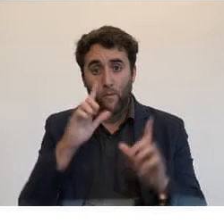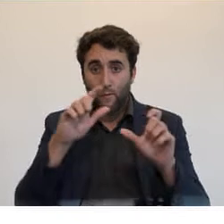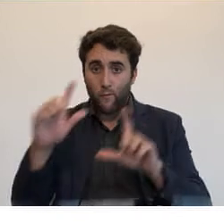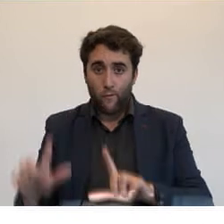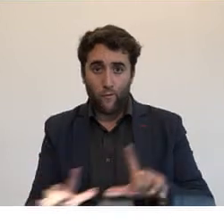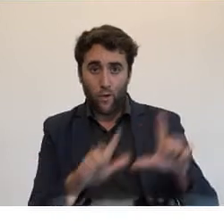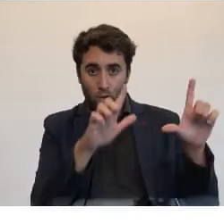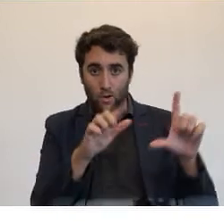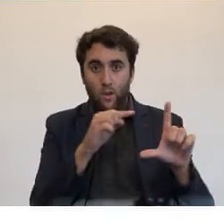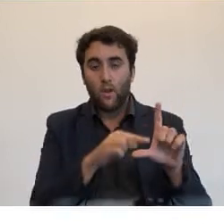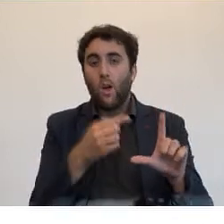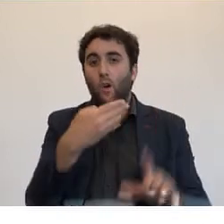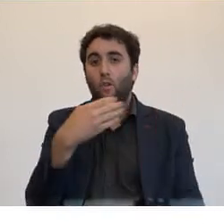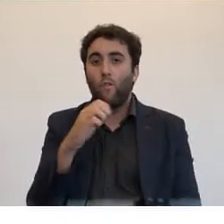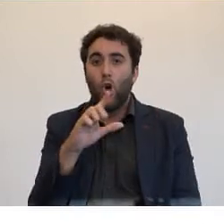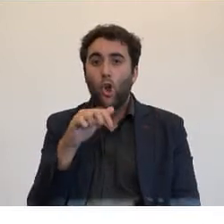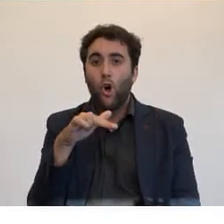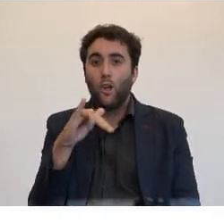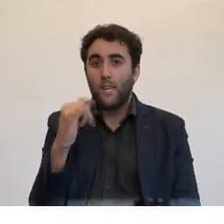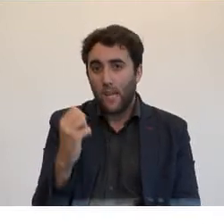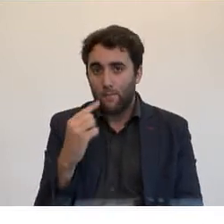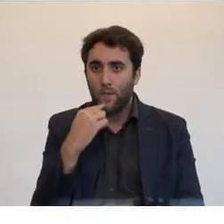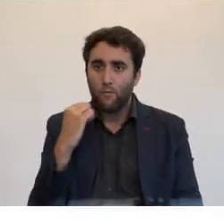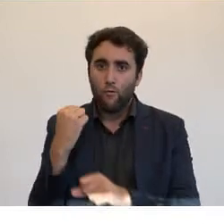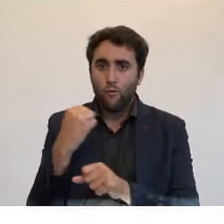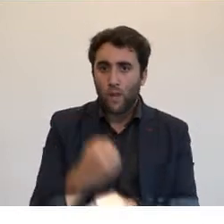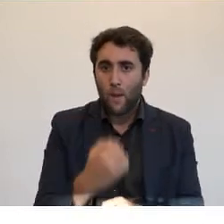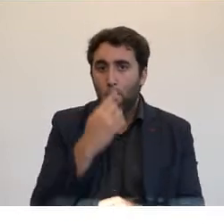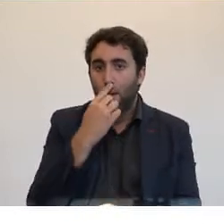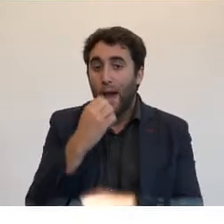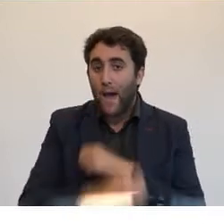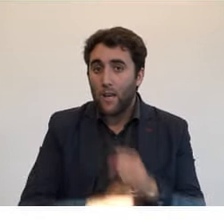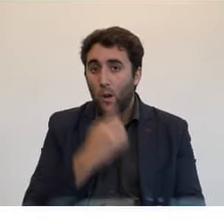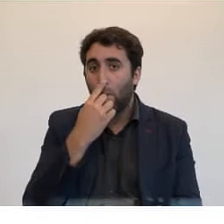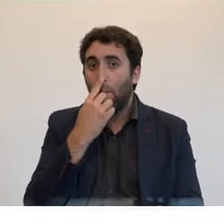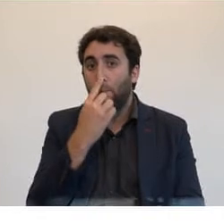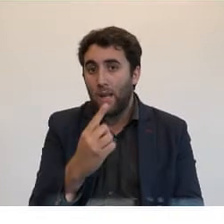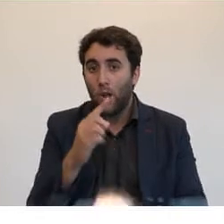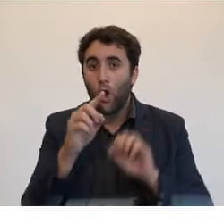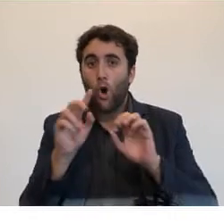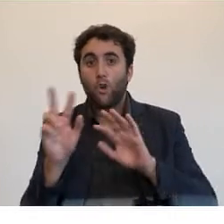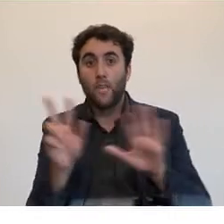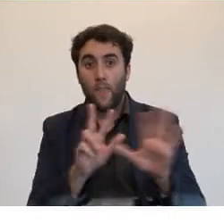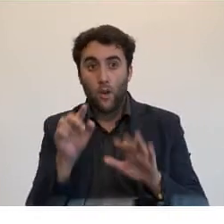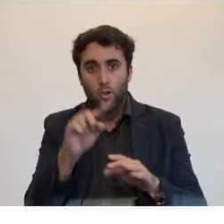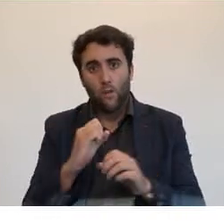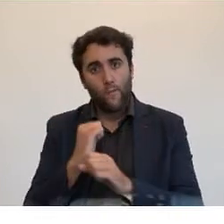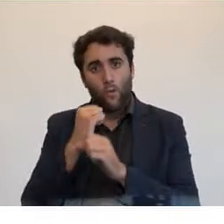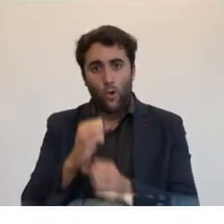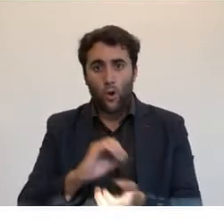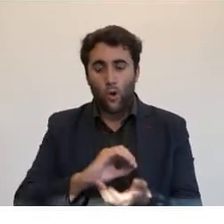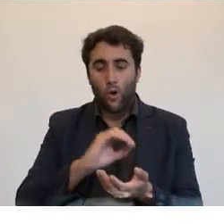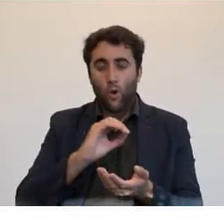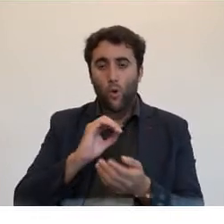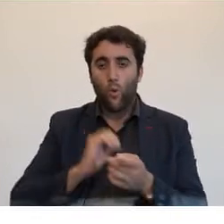pantalla, la Universidad de Bolonia, que se fundó en el 1088. Una universidad que, como vemos en la